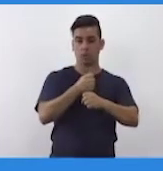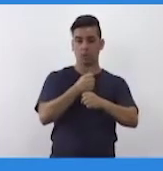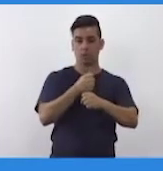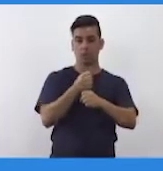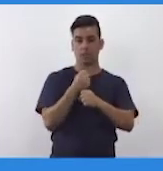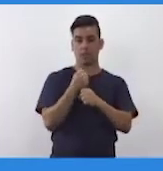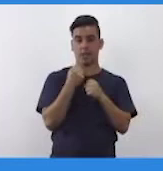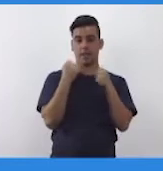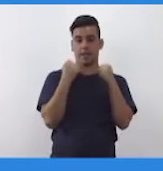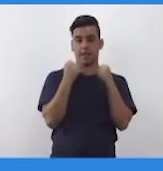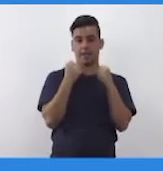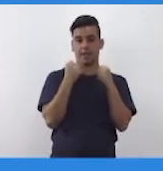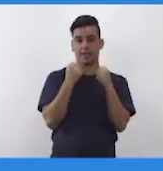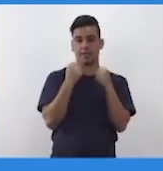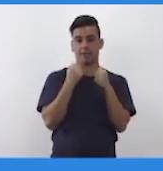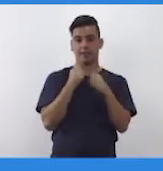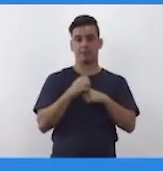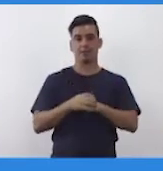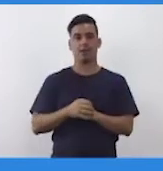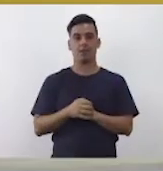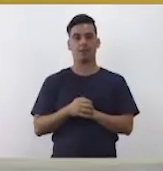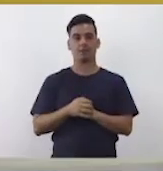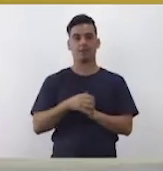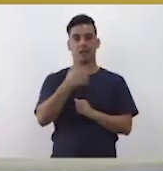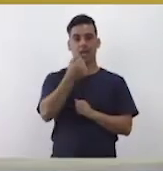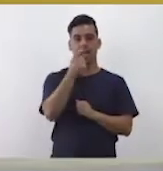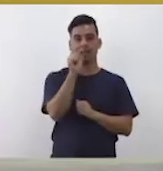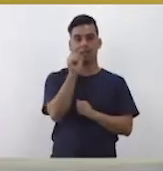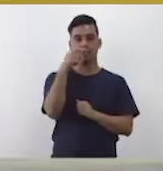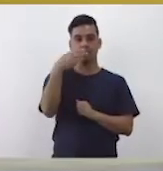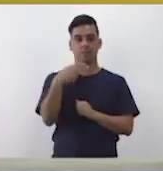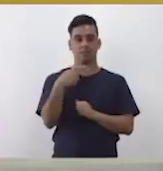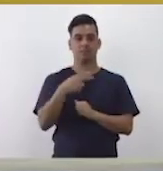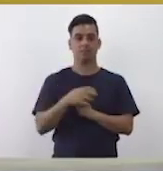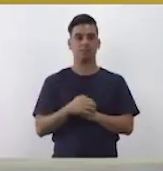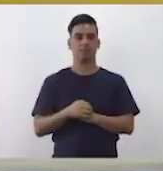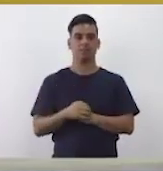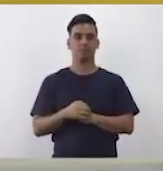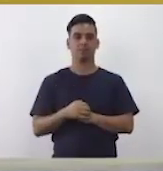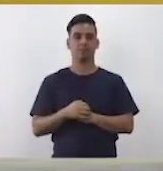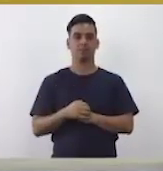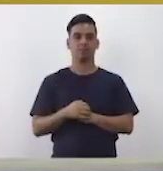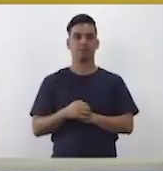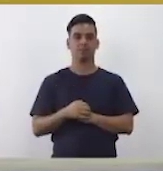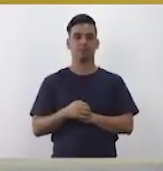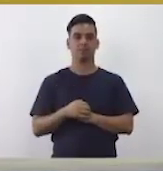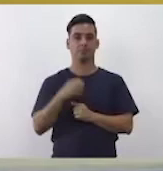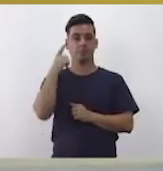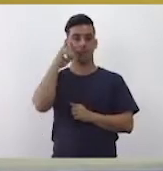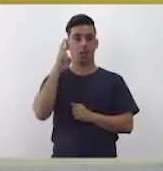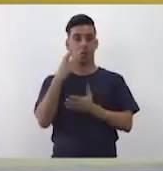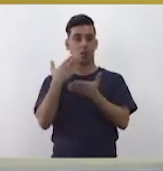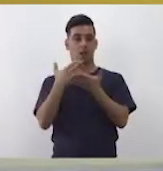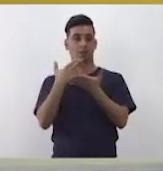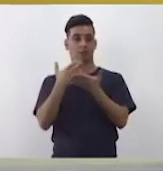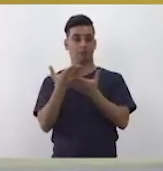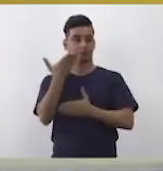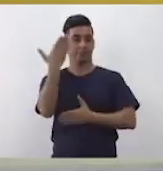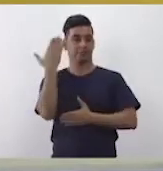metabólicamente utilizable, que es el ATP. También en el encuentro anterior